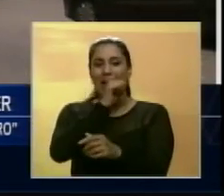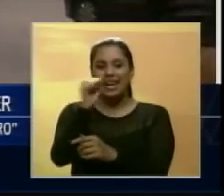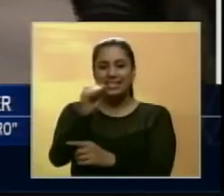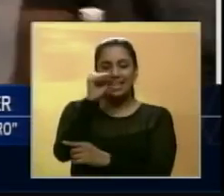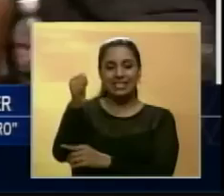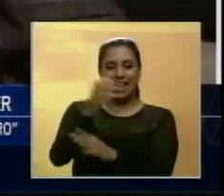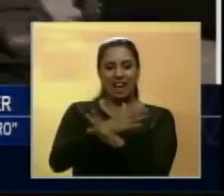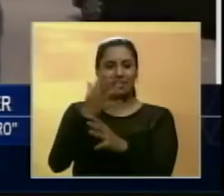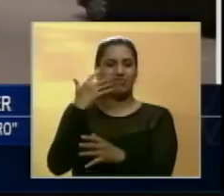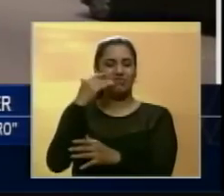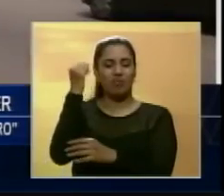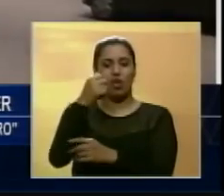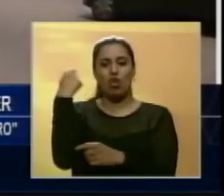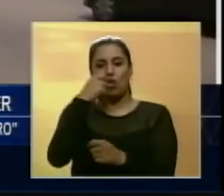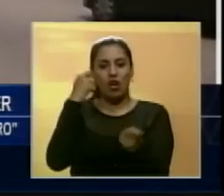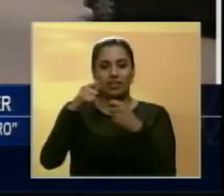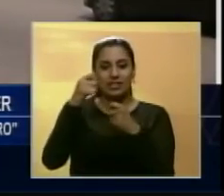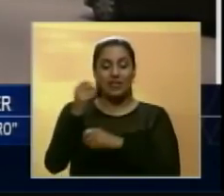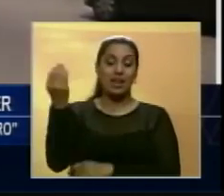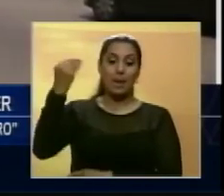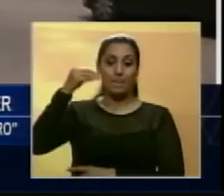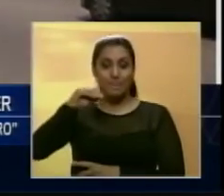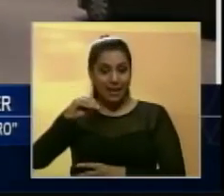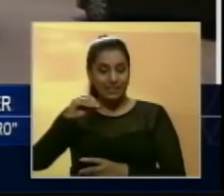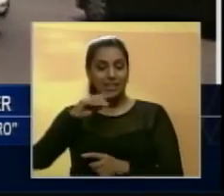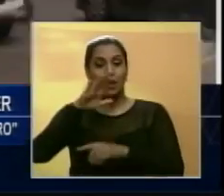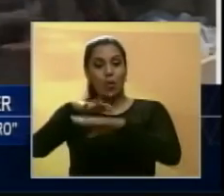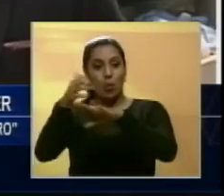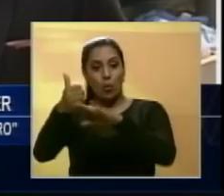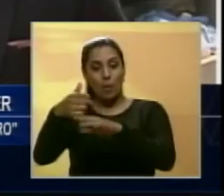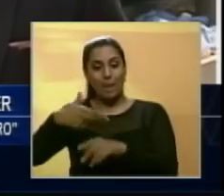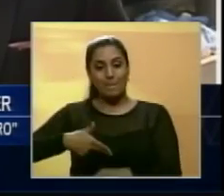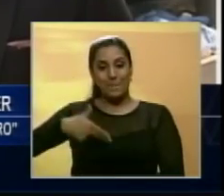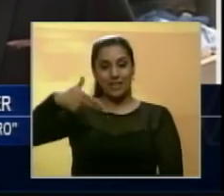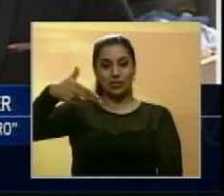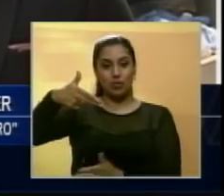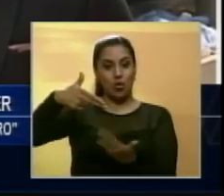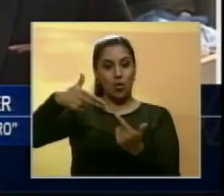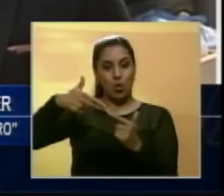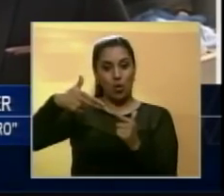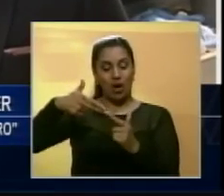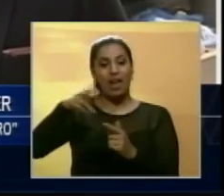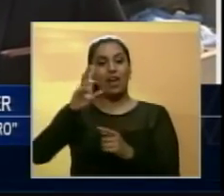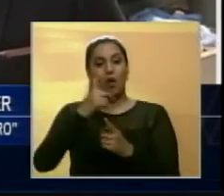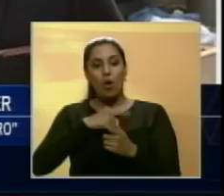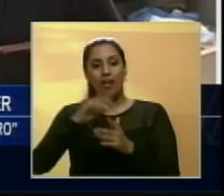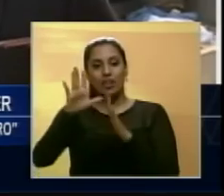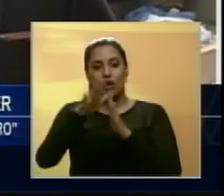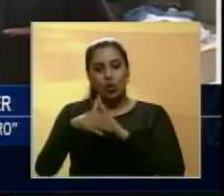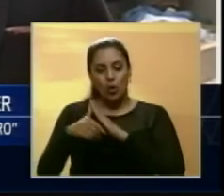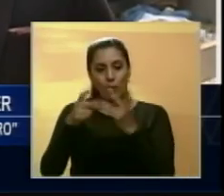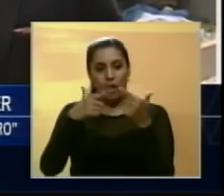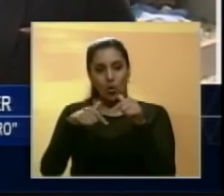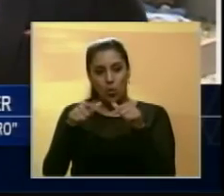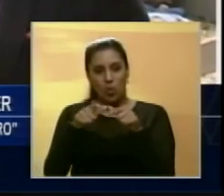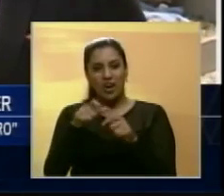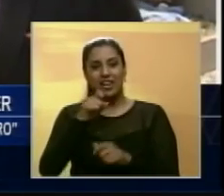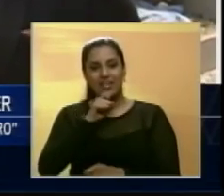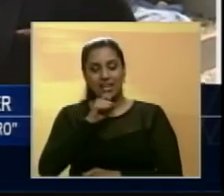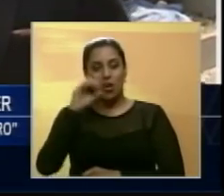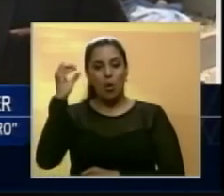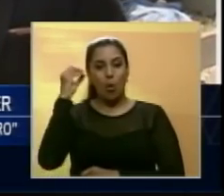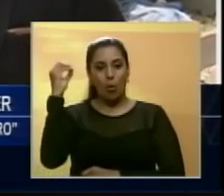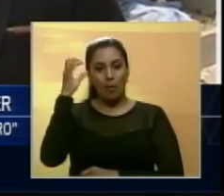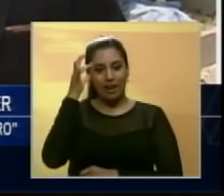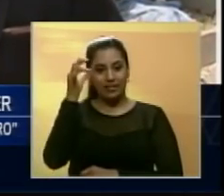homicidio calificado y droga y además se le incautó una pistola solicitada por robo por la subdelegación de